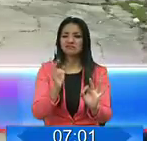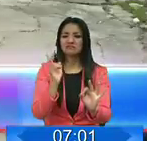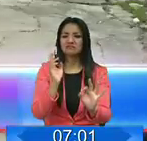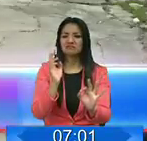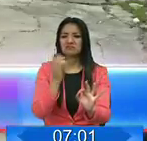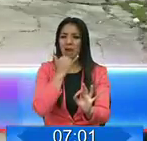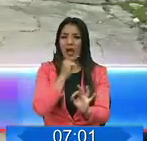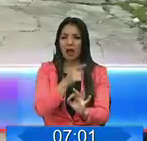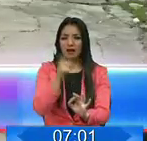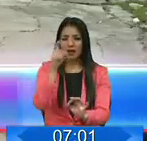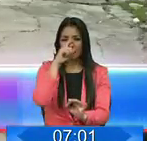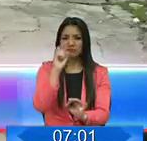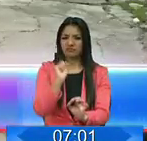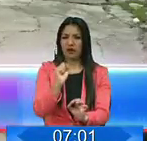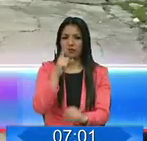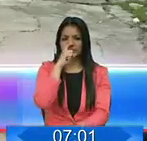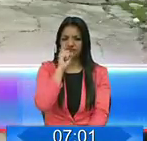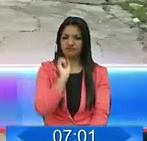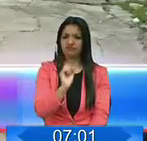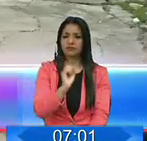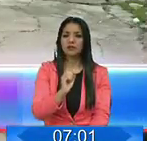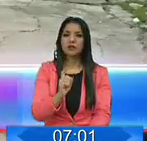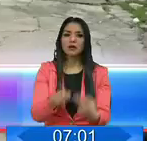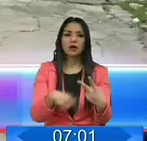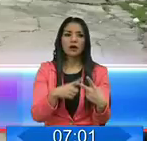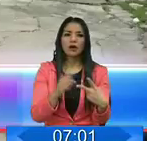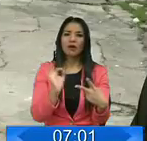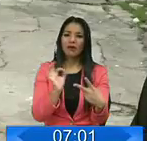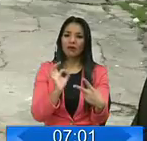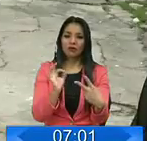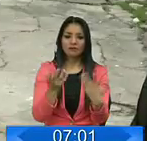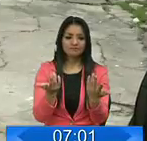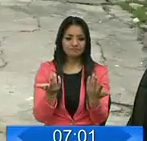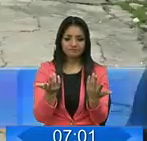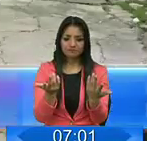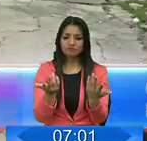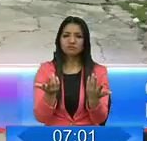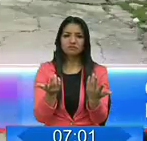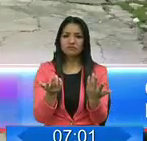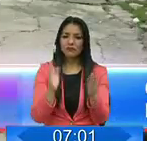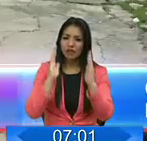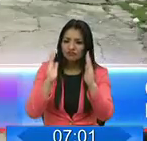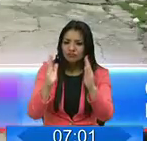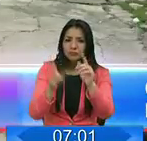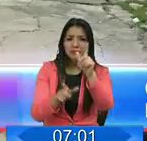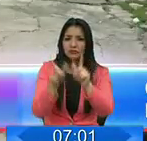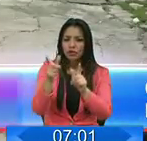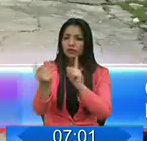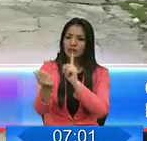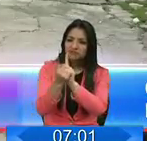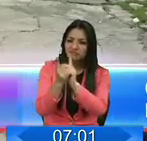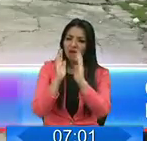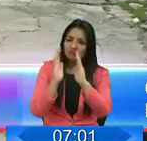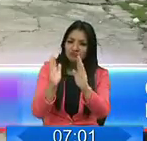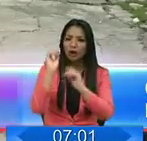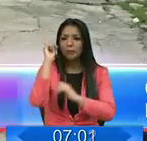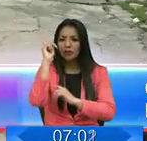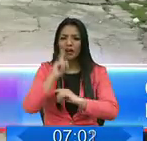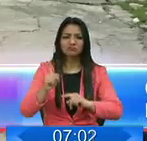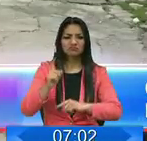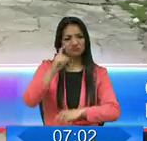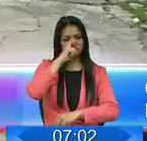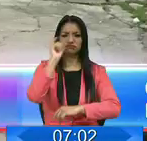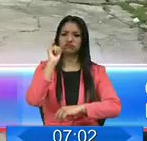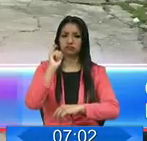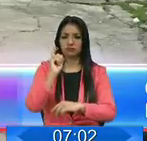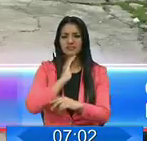carácter era fuerte, no sabía a veces escuchar opiniones